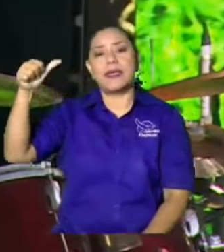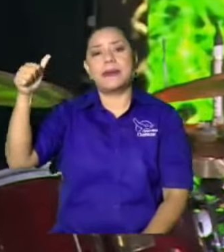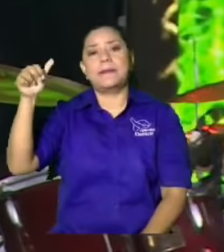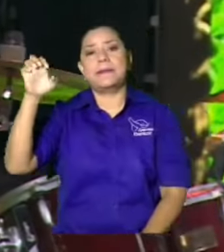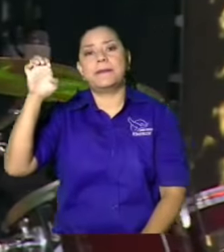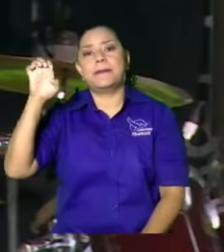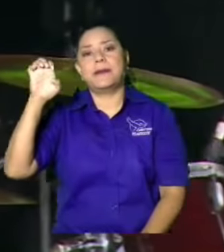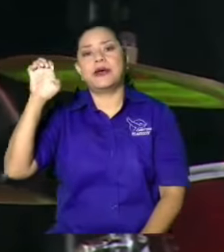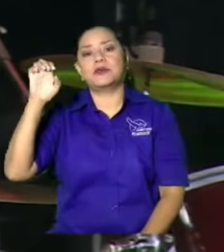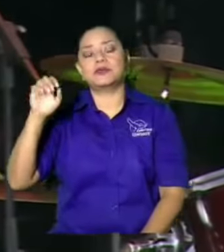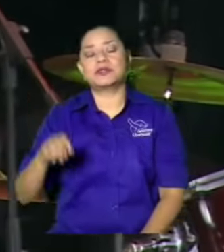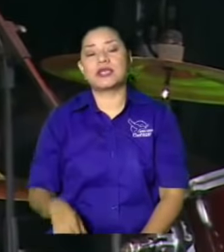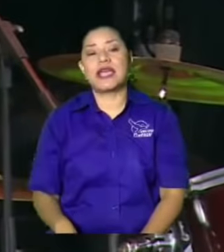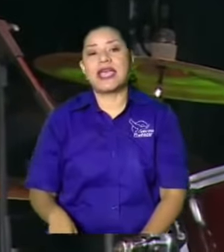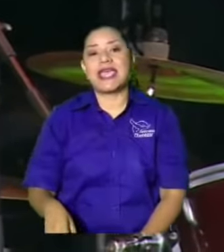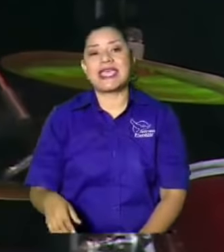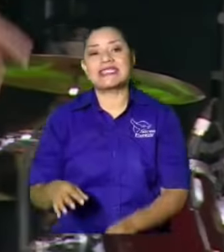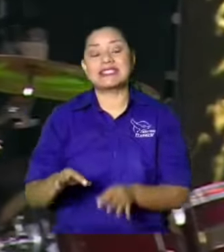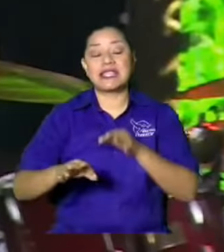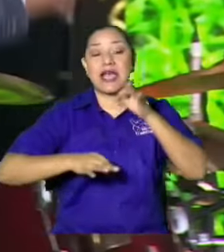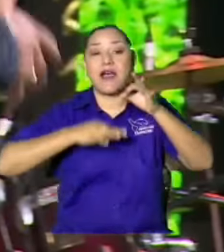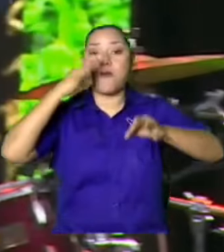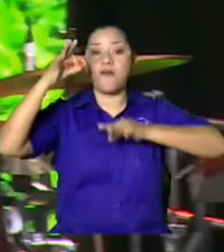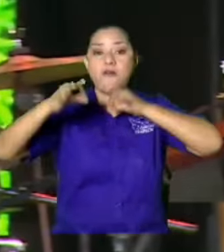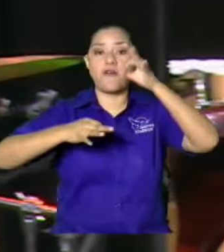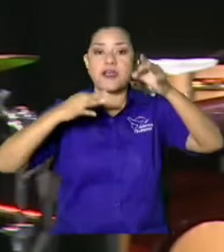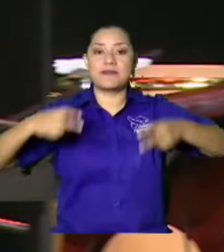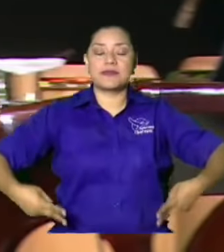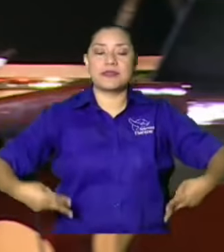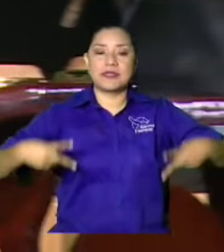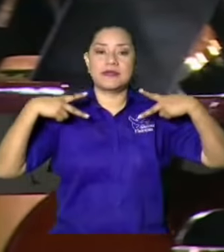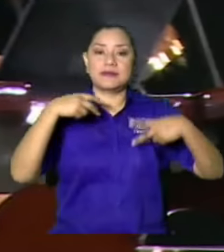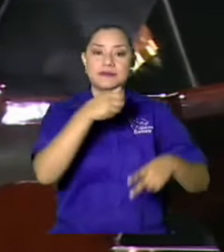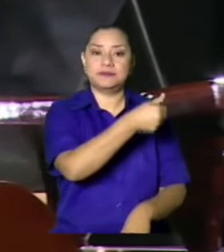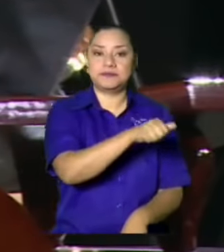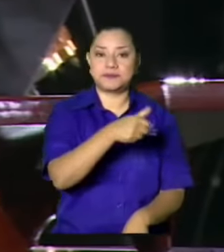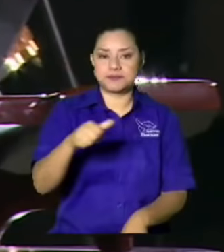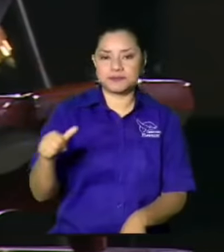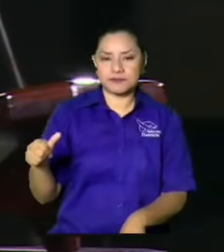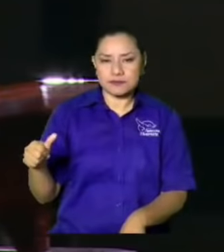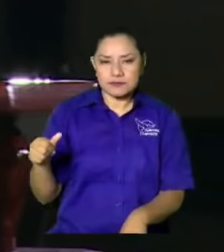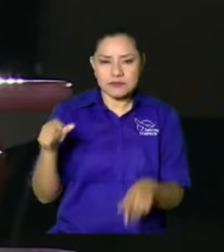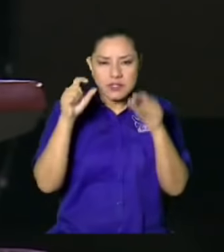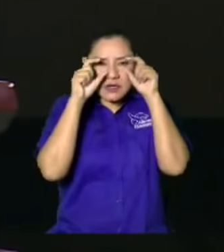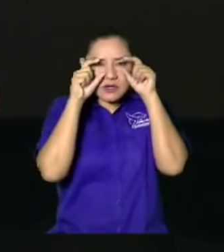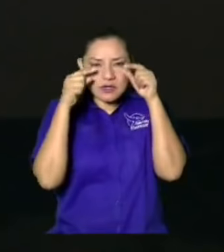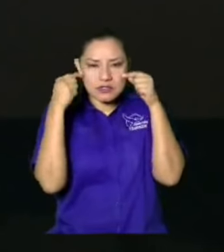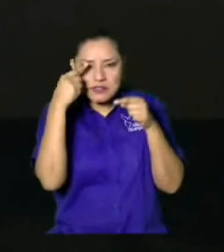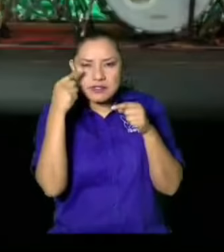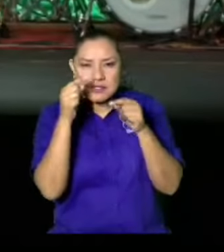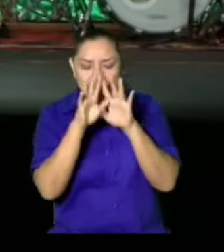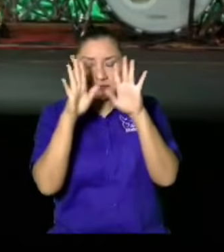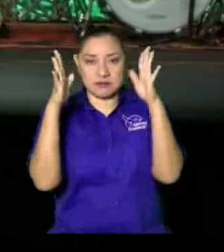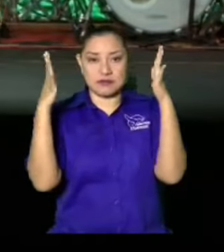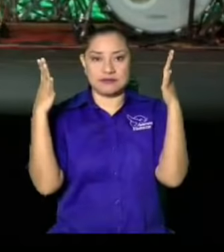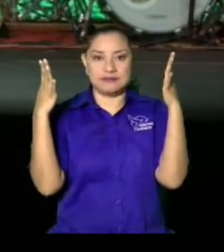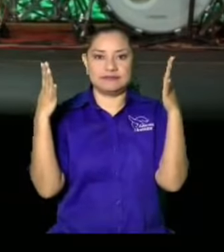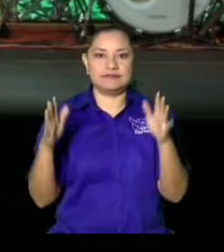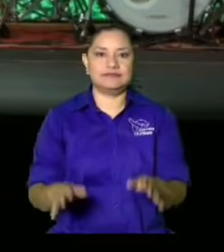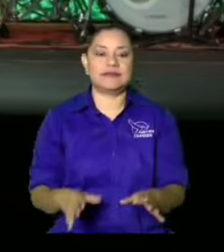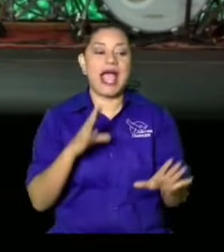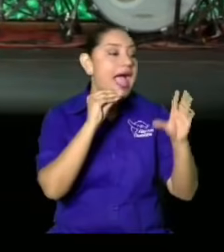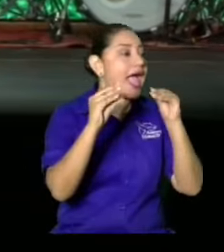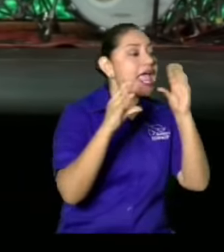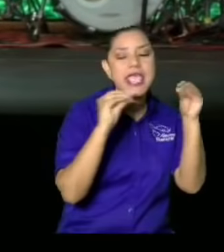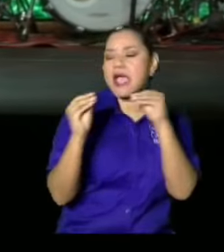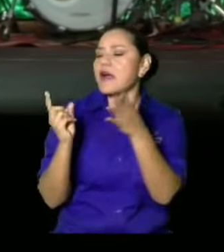agua tibia. Ahí van y el Señor se les aparece, les vela, hermano, por supuesto, tienen velados los ojos ahí. ¿Y qué pláticas tienen ustedes?